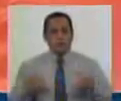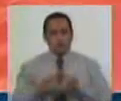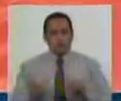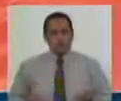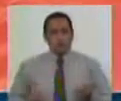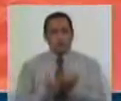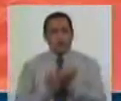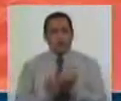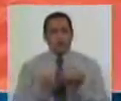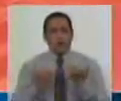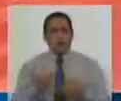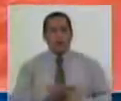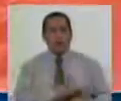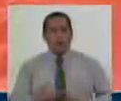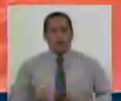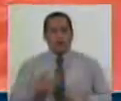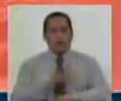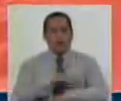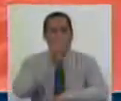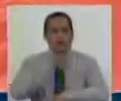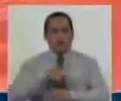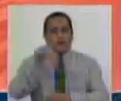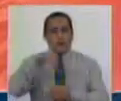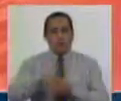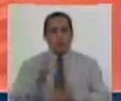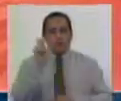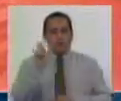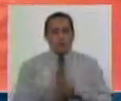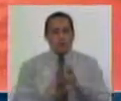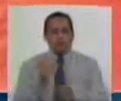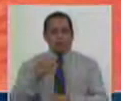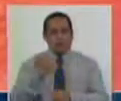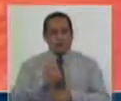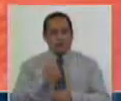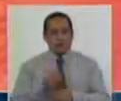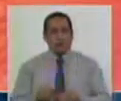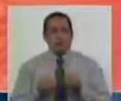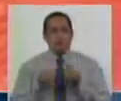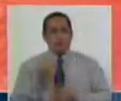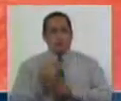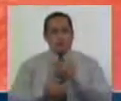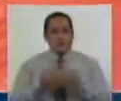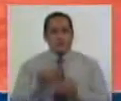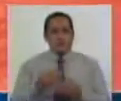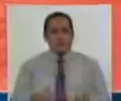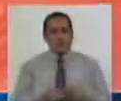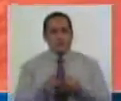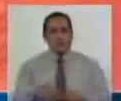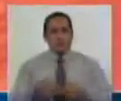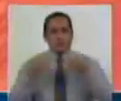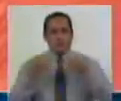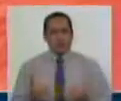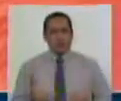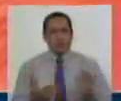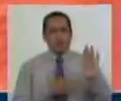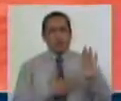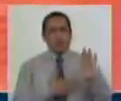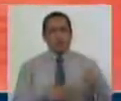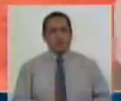apoyar al gobierno regional que elige el pueblo para trabajar como hemos venido trabajando, cumpliendo los